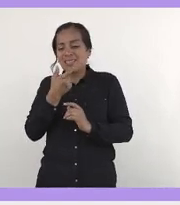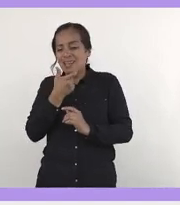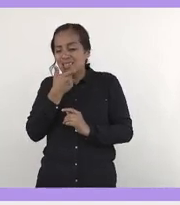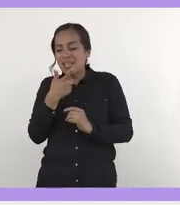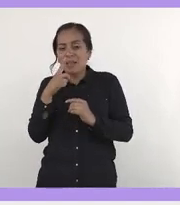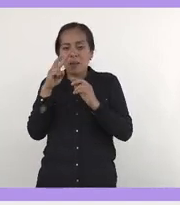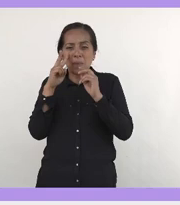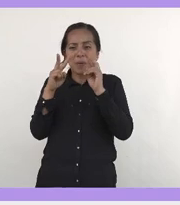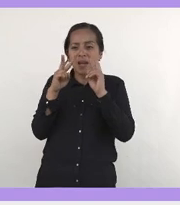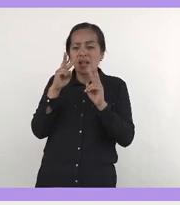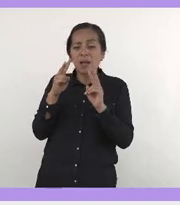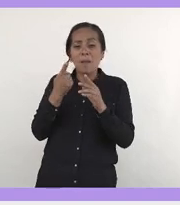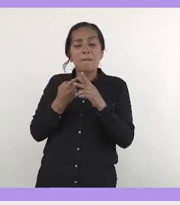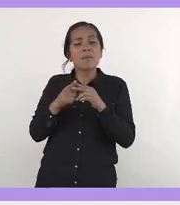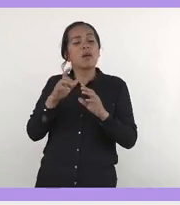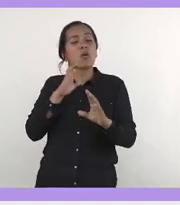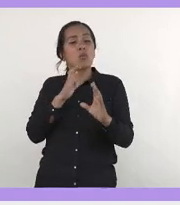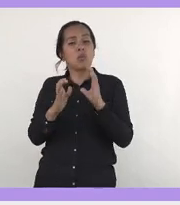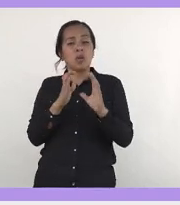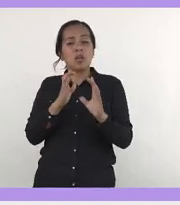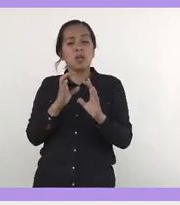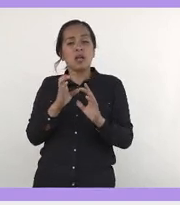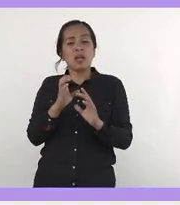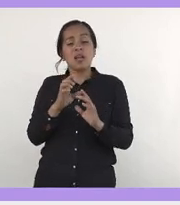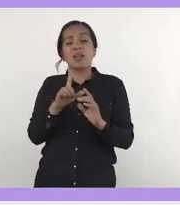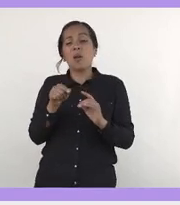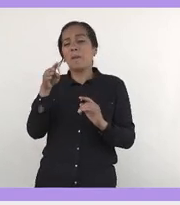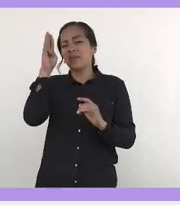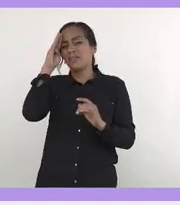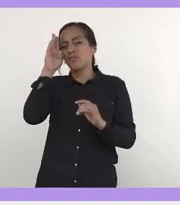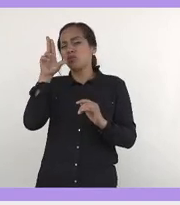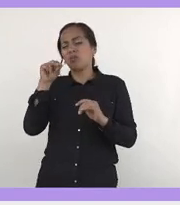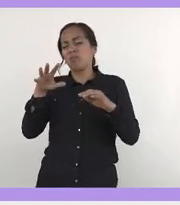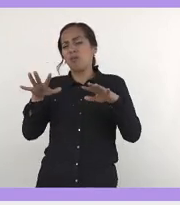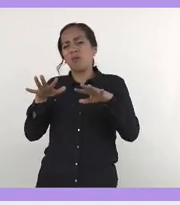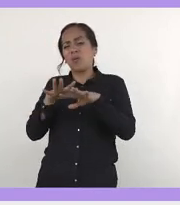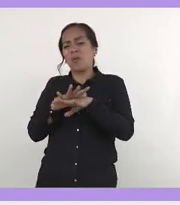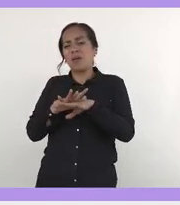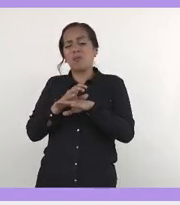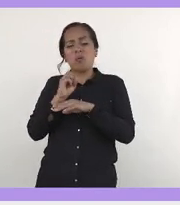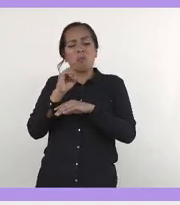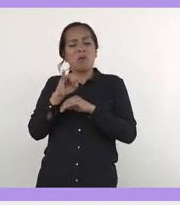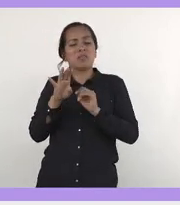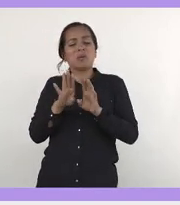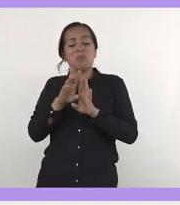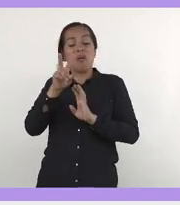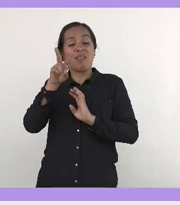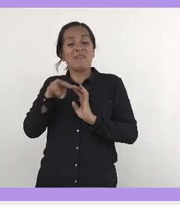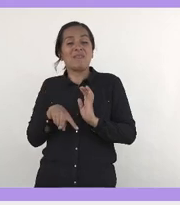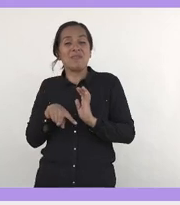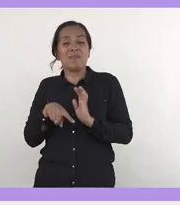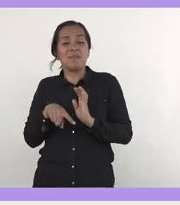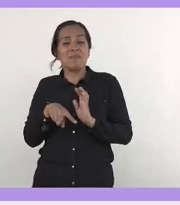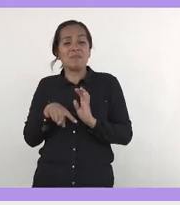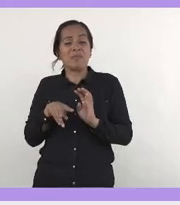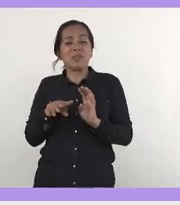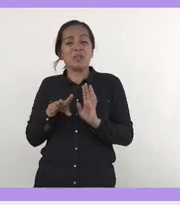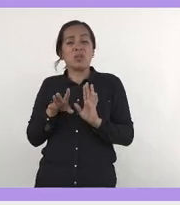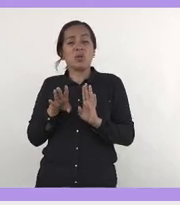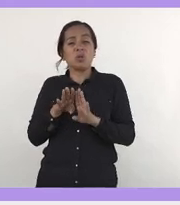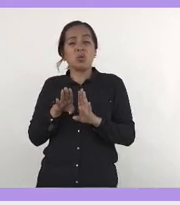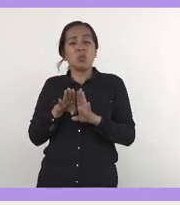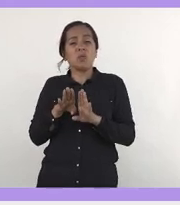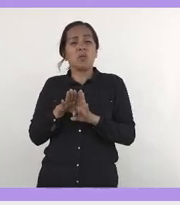o lo que sea empiezas a comunicarte y pensamos que no cambia que no O sea como que como si fuera de verdad de no sé como